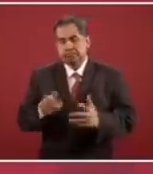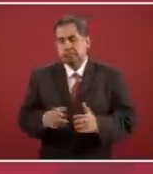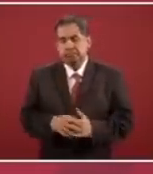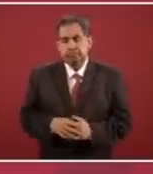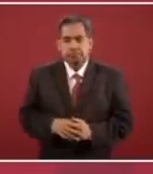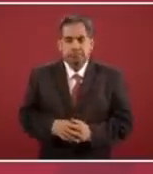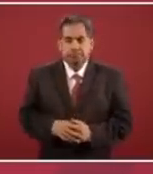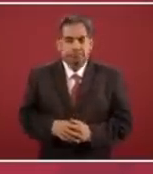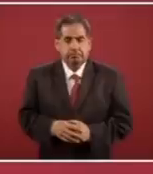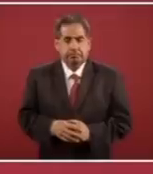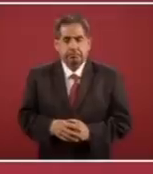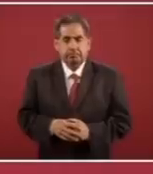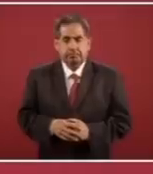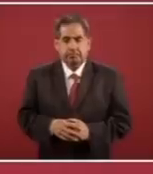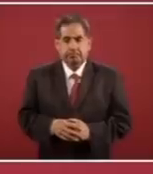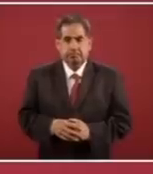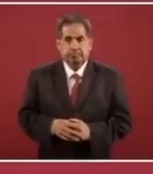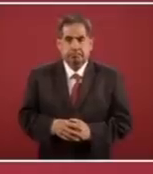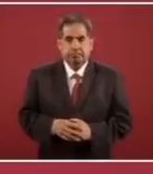de